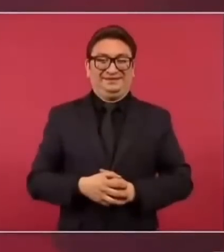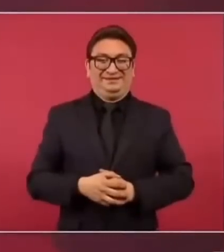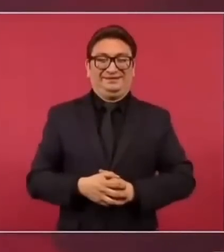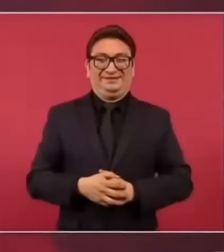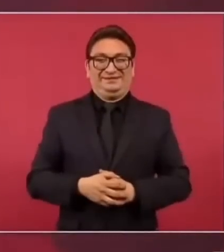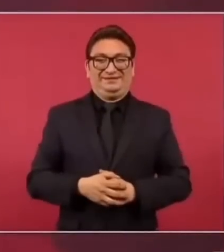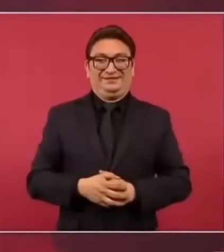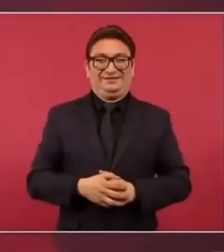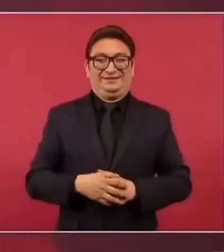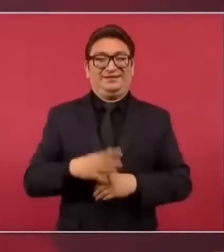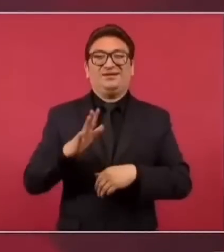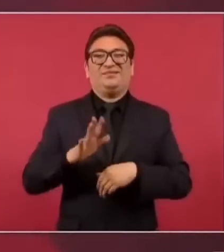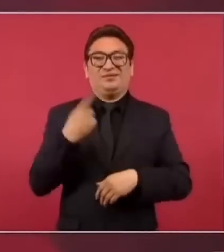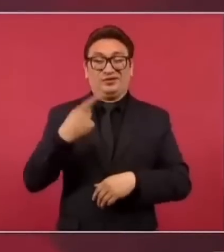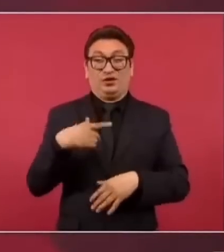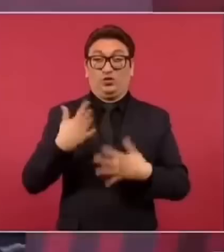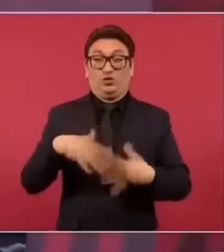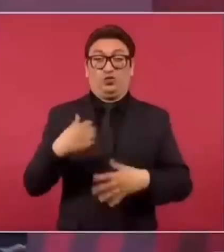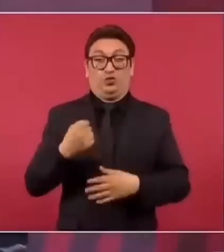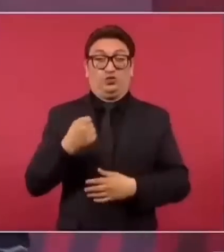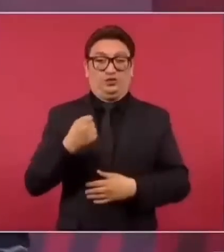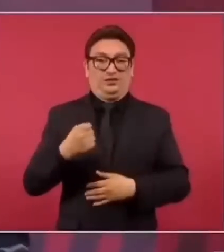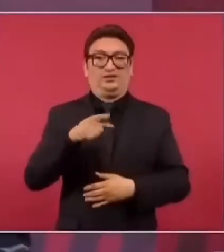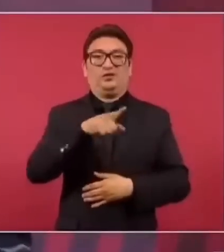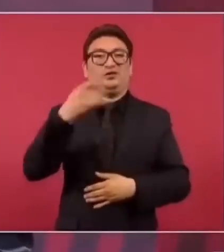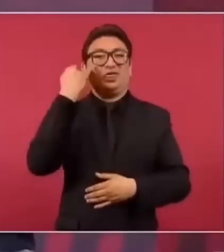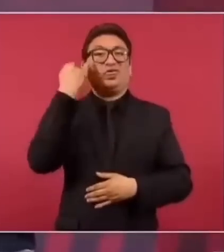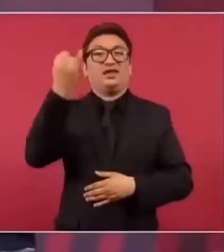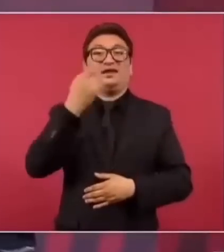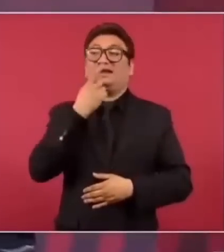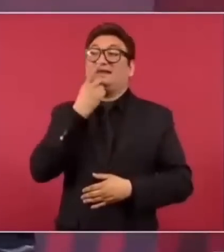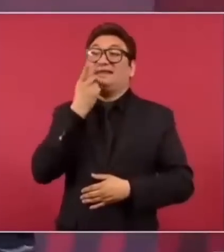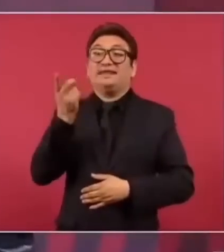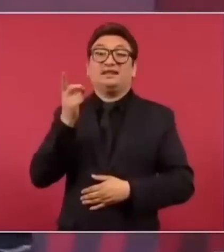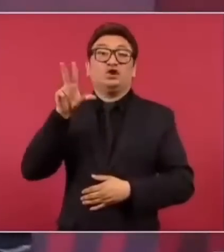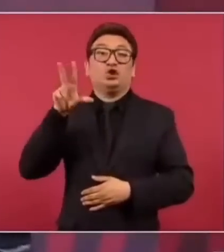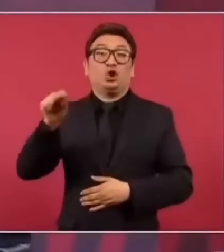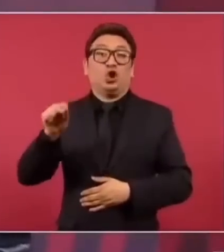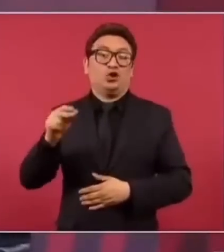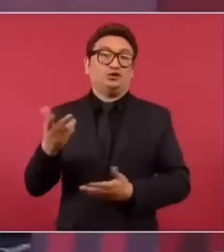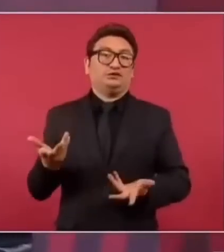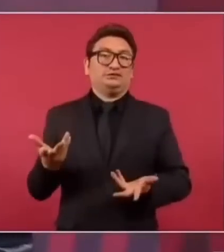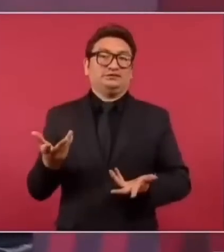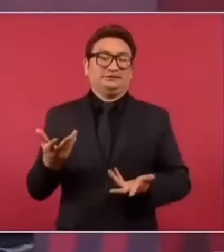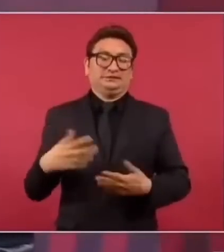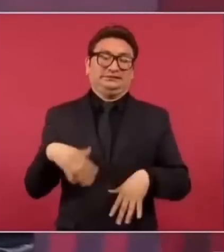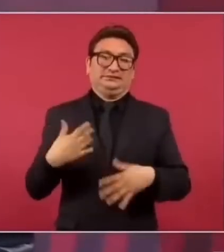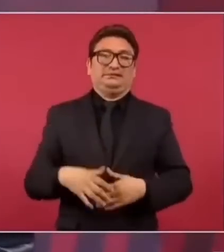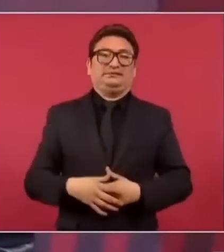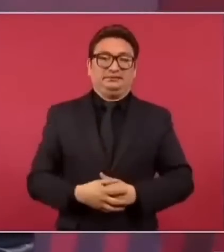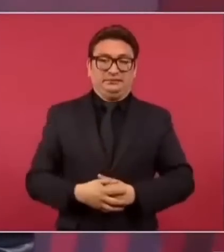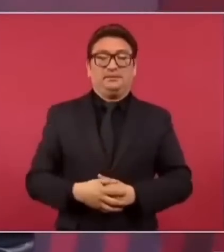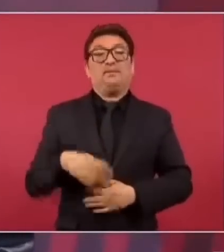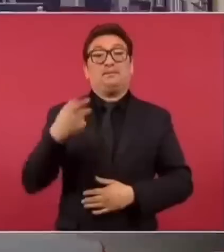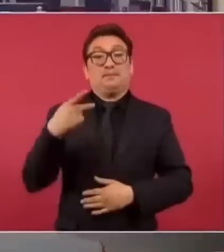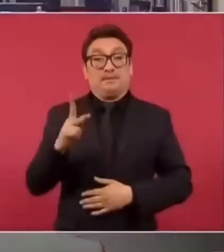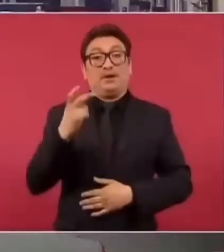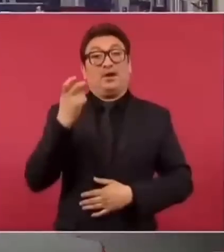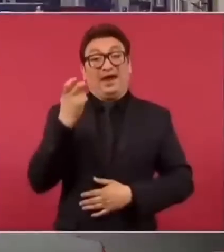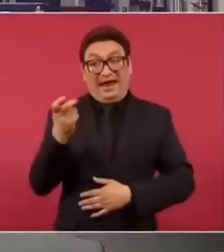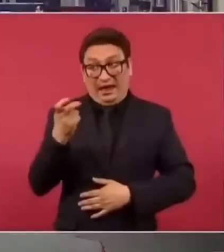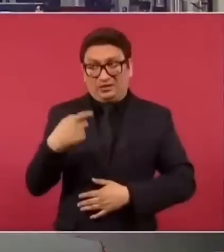porque estaba fuerte. Imagínense decir no en ese entonces. Pero gracias a